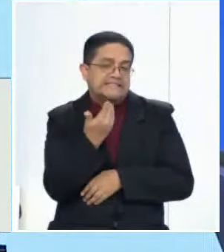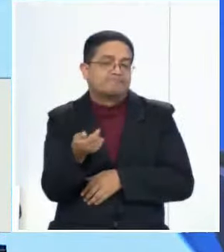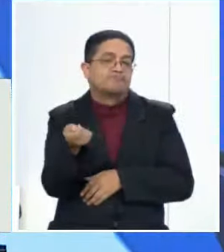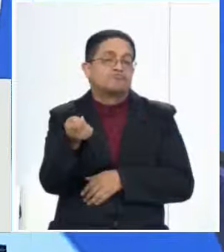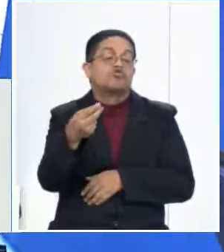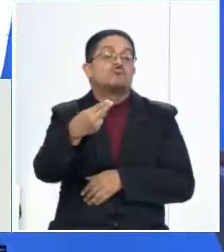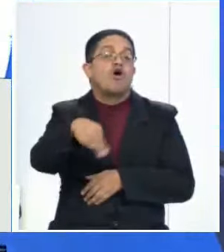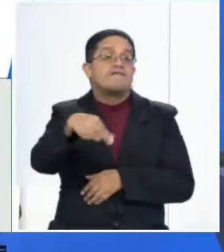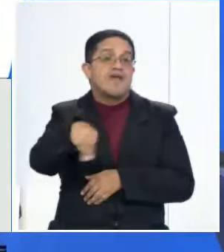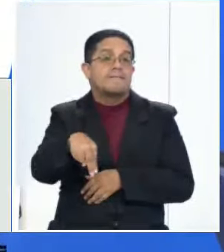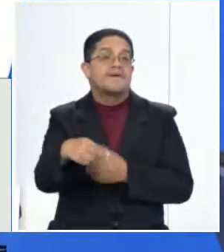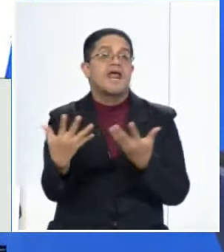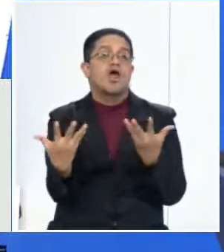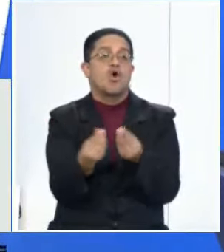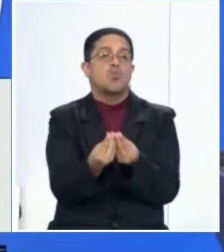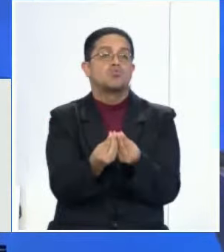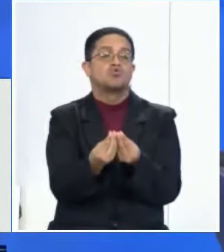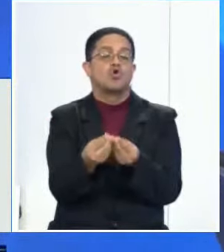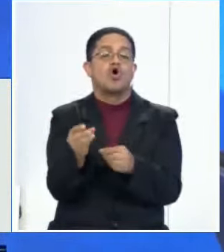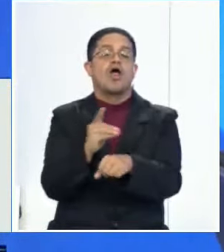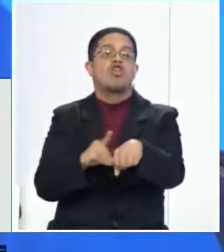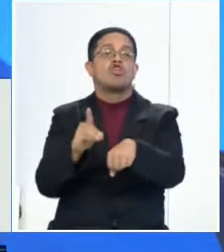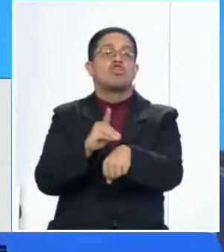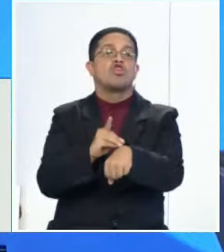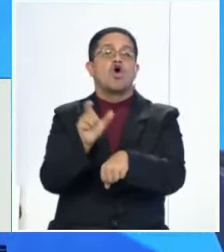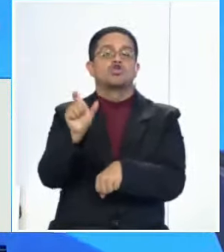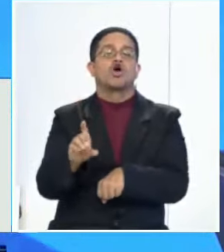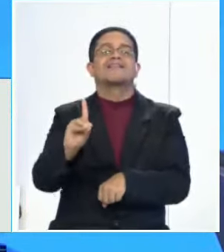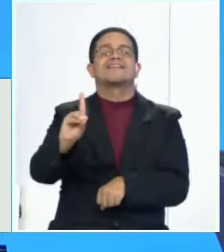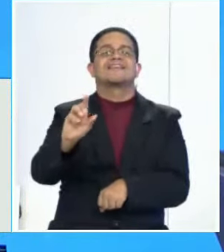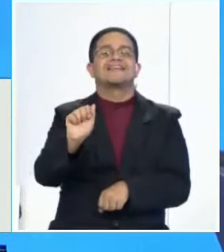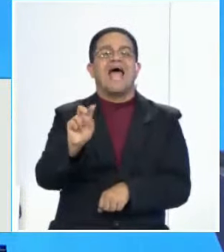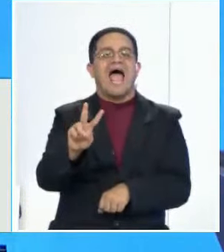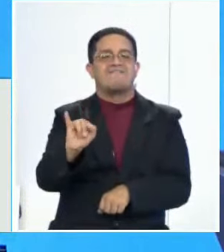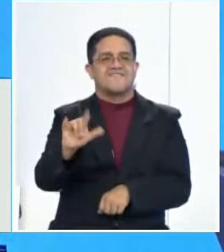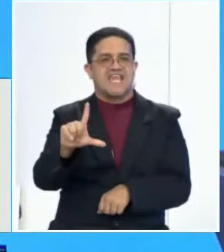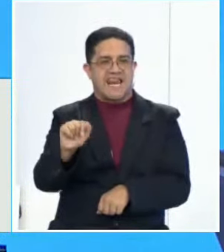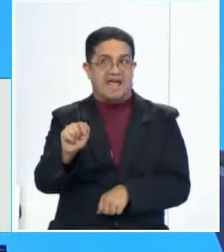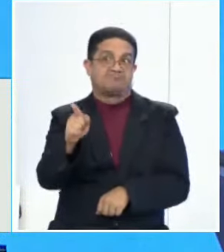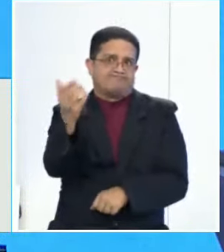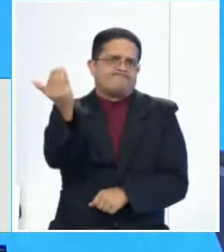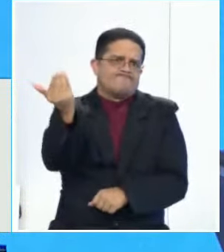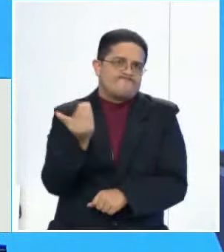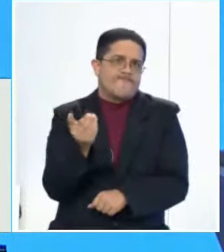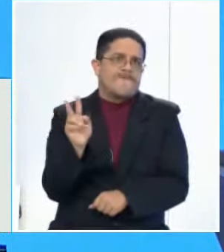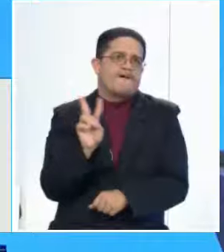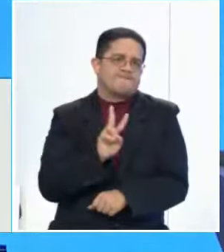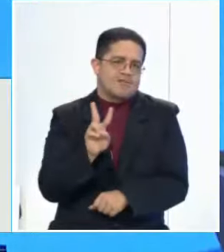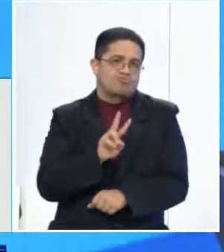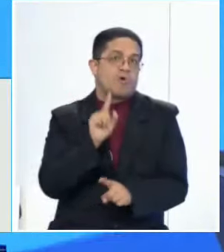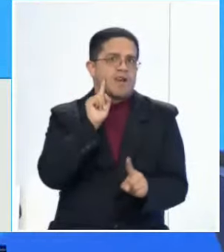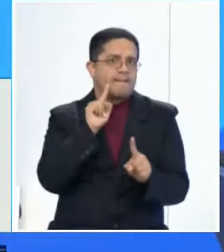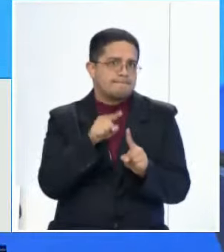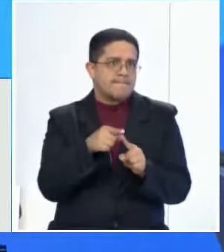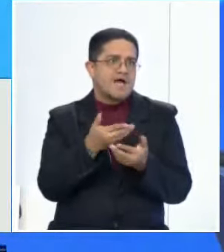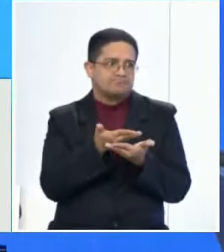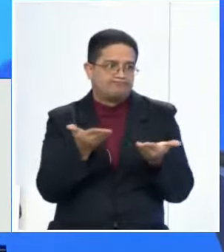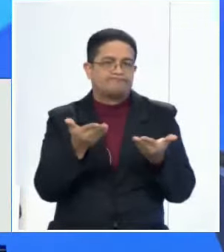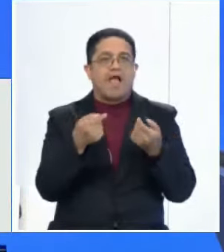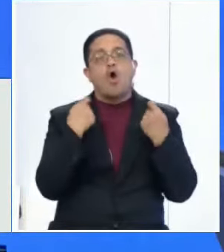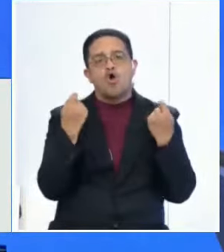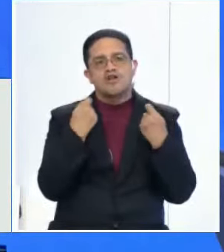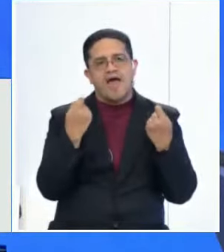en conjunto con el doctor Hugo Dávila, el cual se va a dirigir a nuestro país exclusivamente para dicha